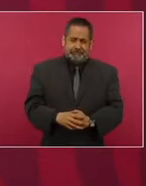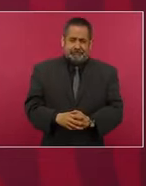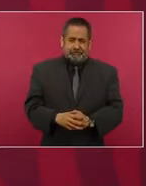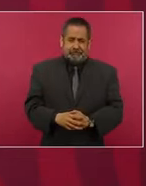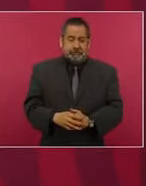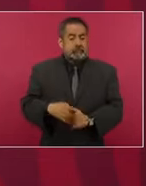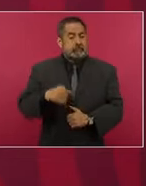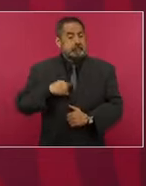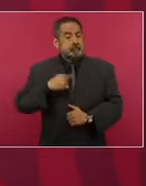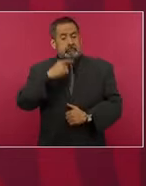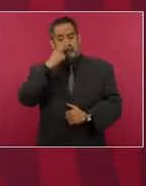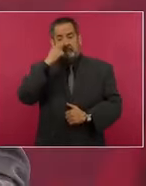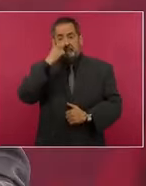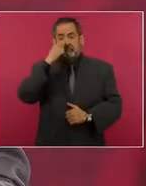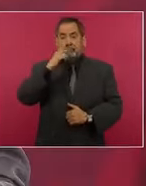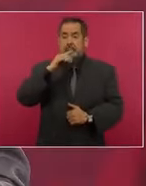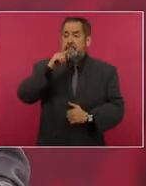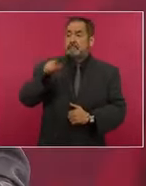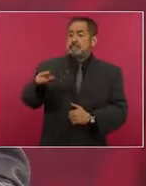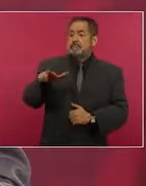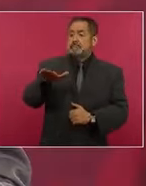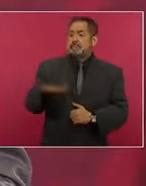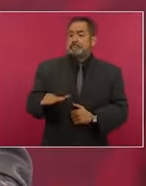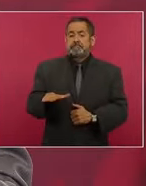creerse más.